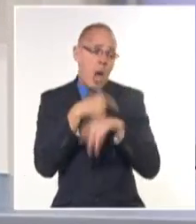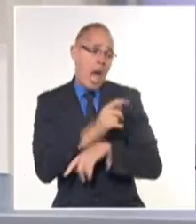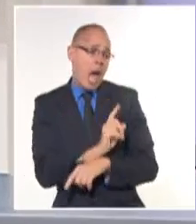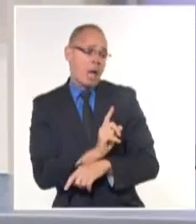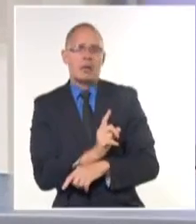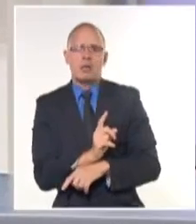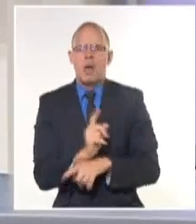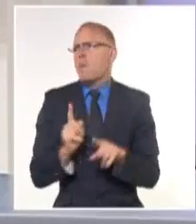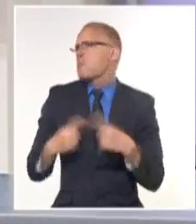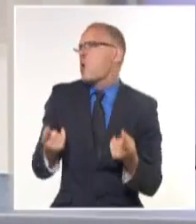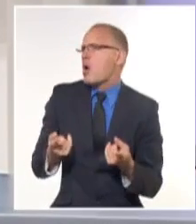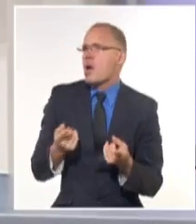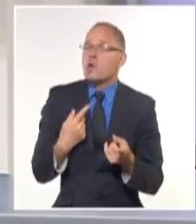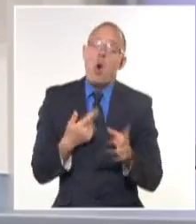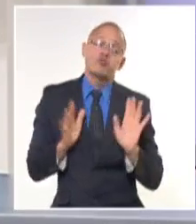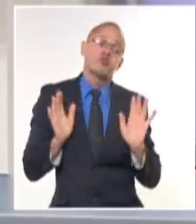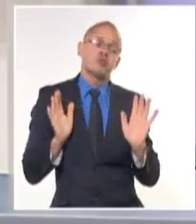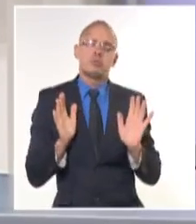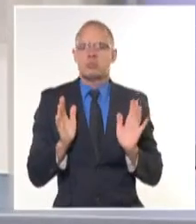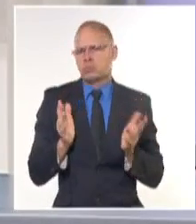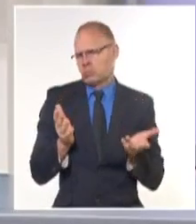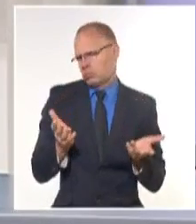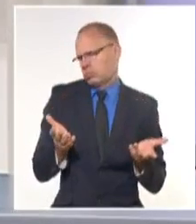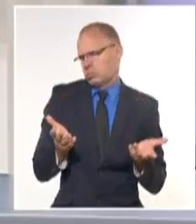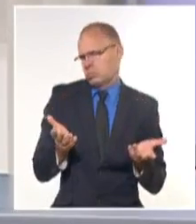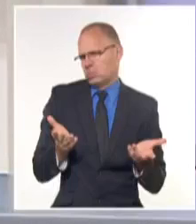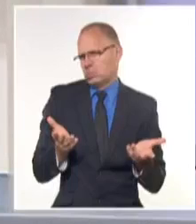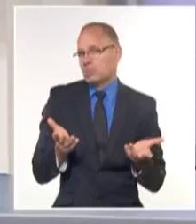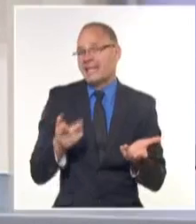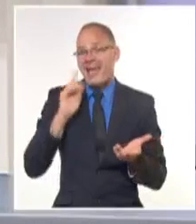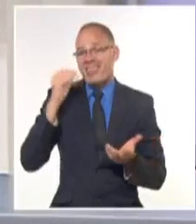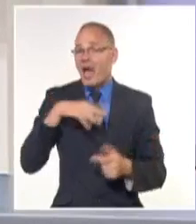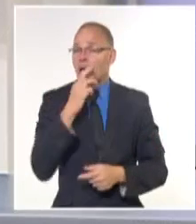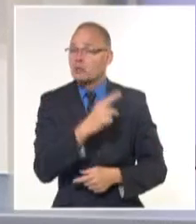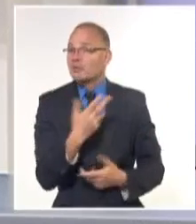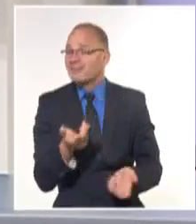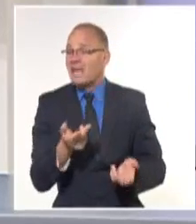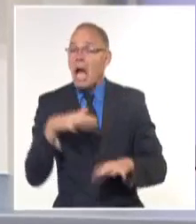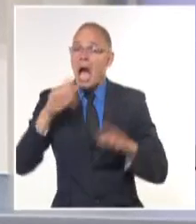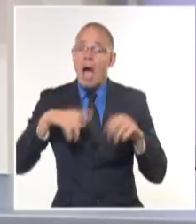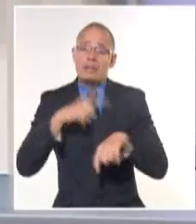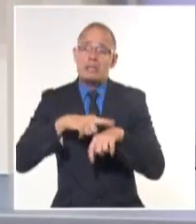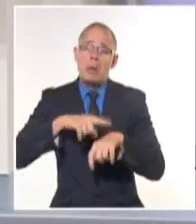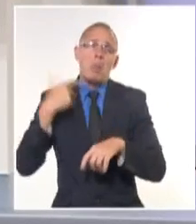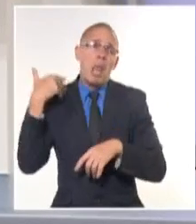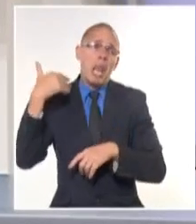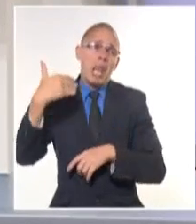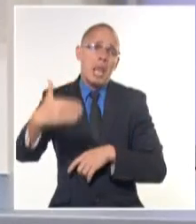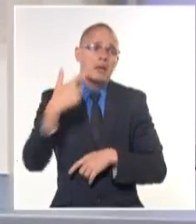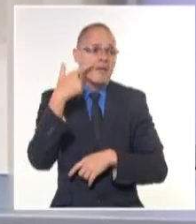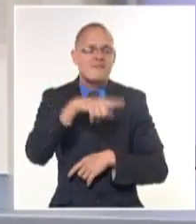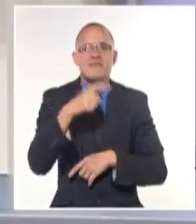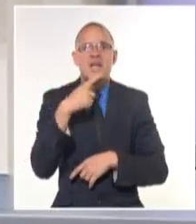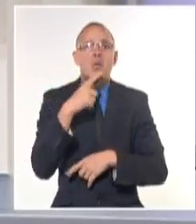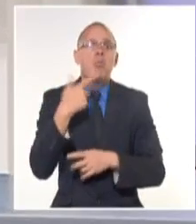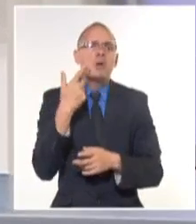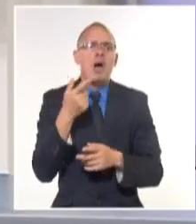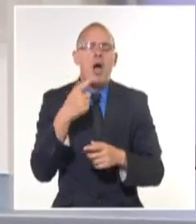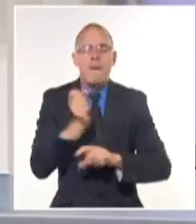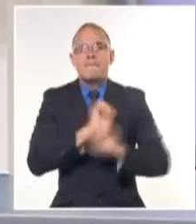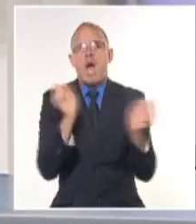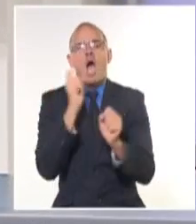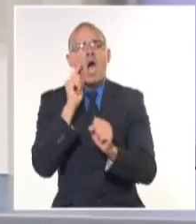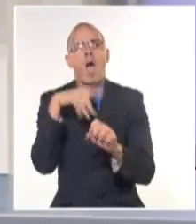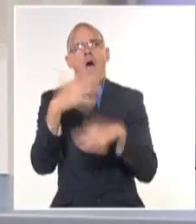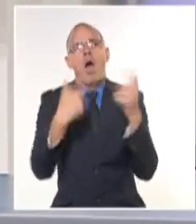porque se me ocurran algunas ideas básicas, ¿no? Y entonces después pasa el tiempo y se destapa la olla y salen los problemas. Las